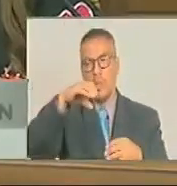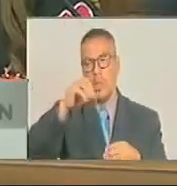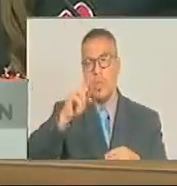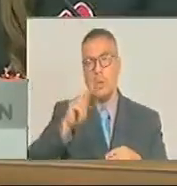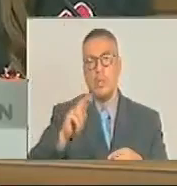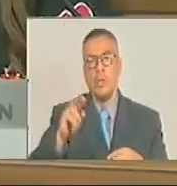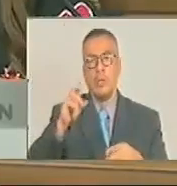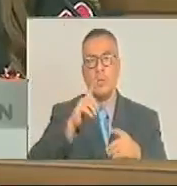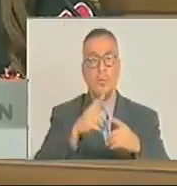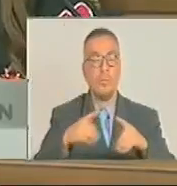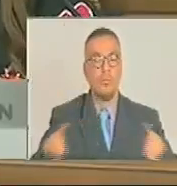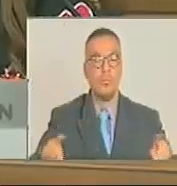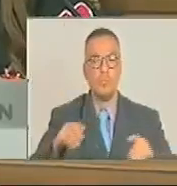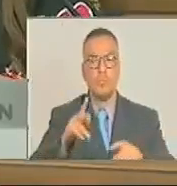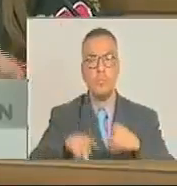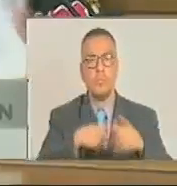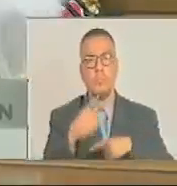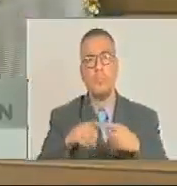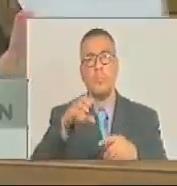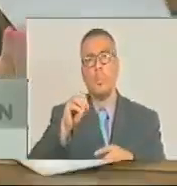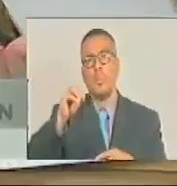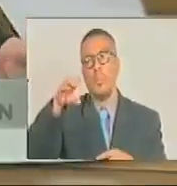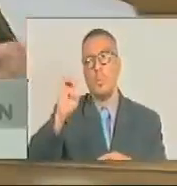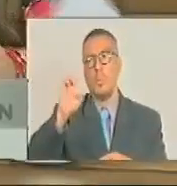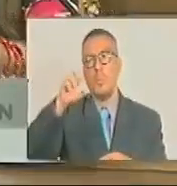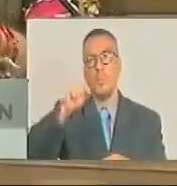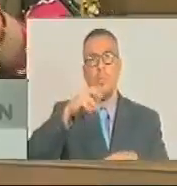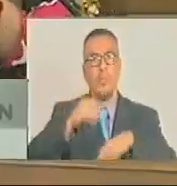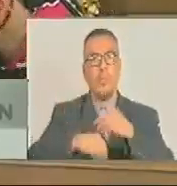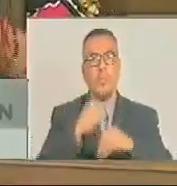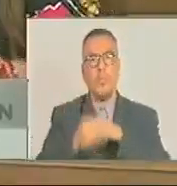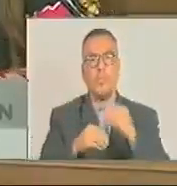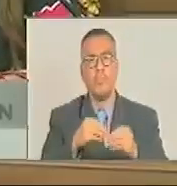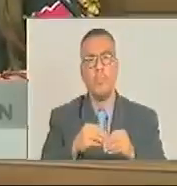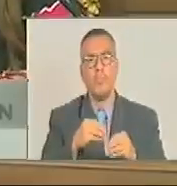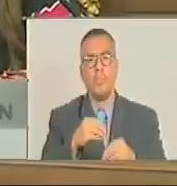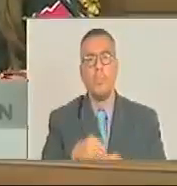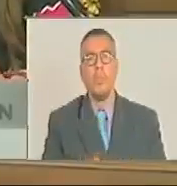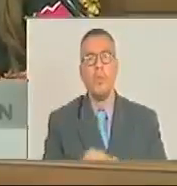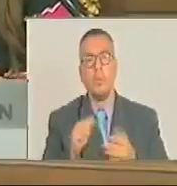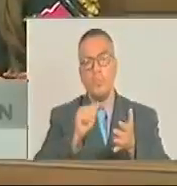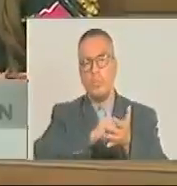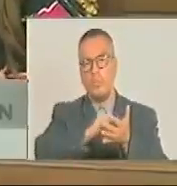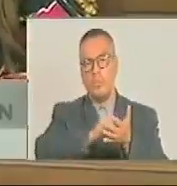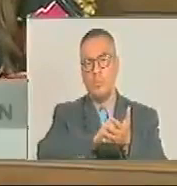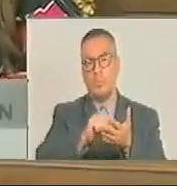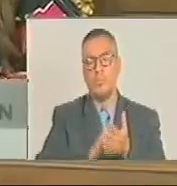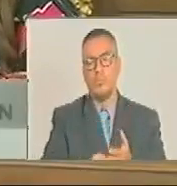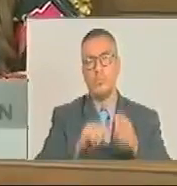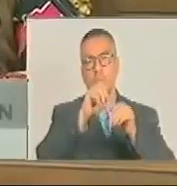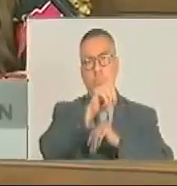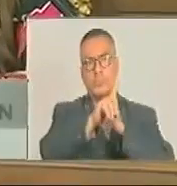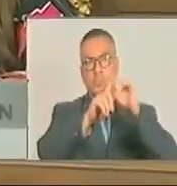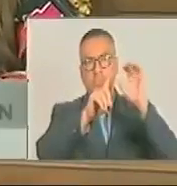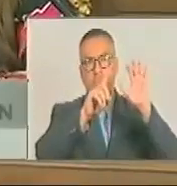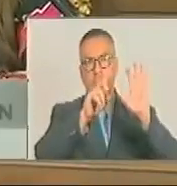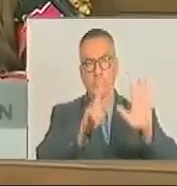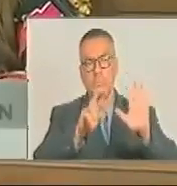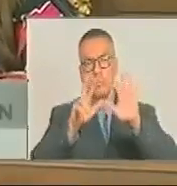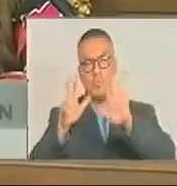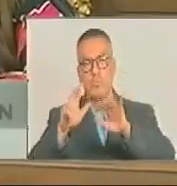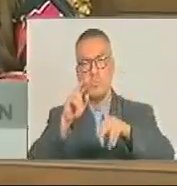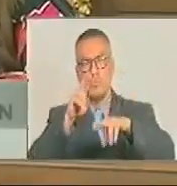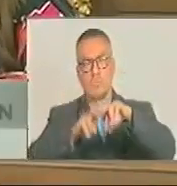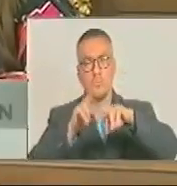República Democrática Popular Lao, de conformidad con lo previsto en los artículos 187,